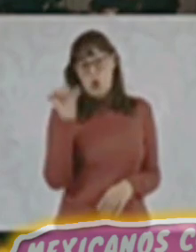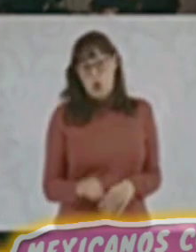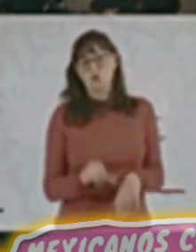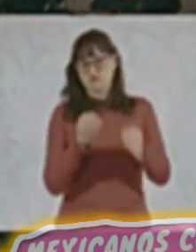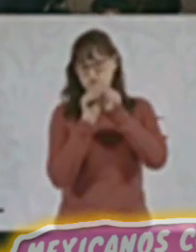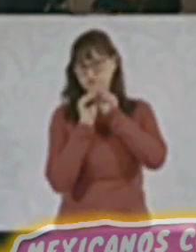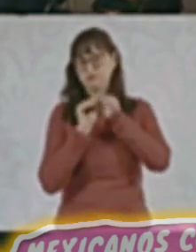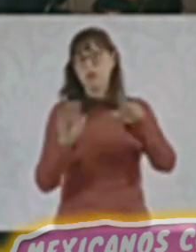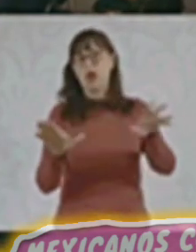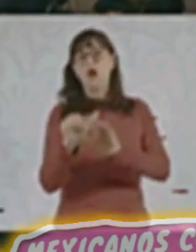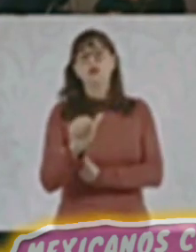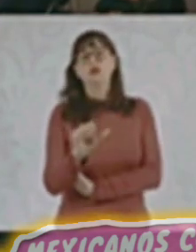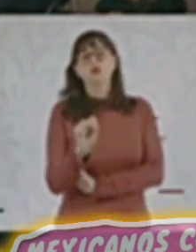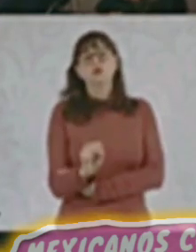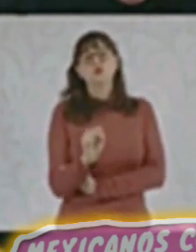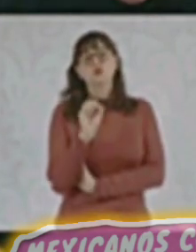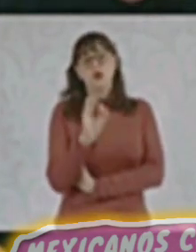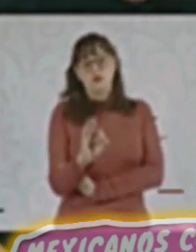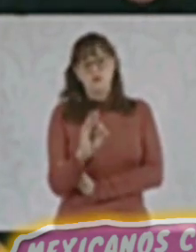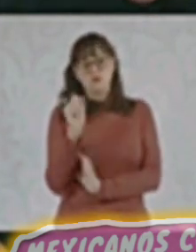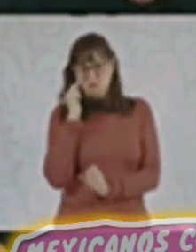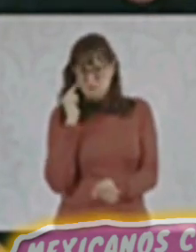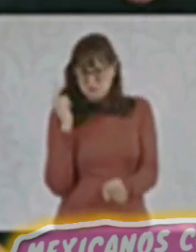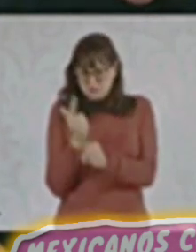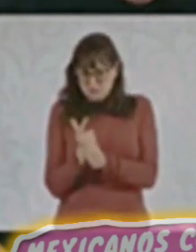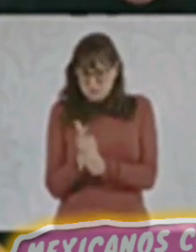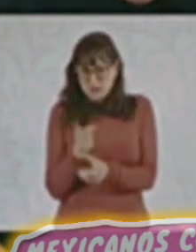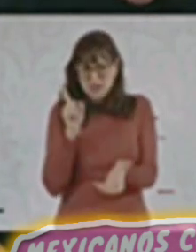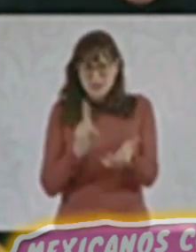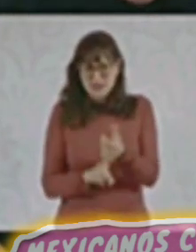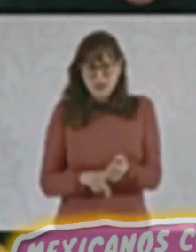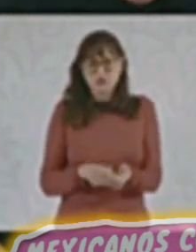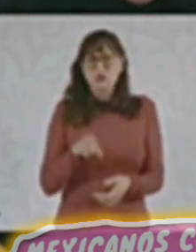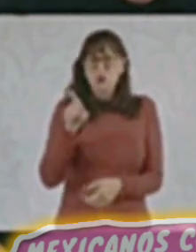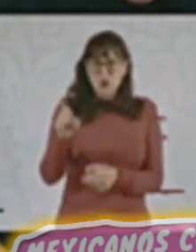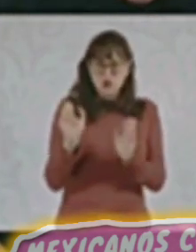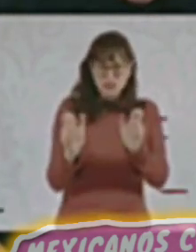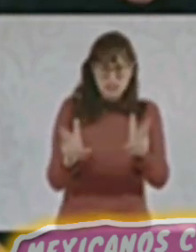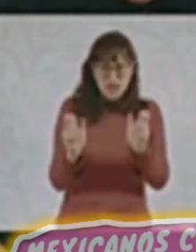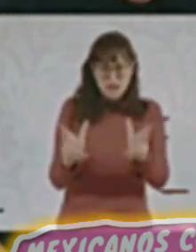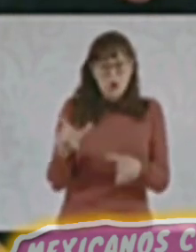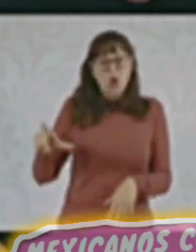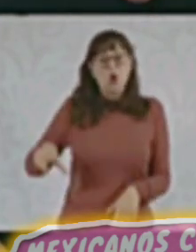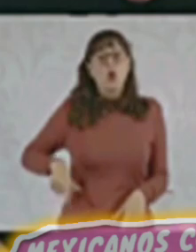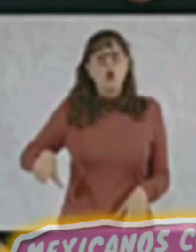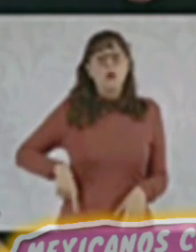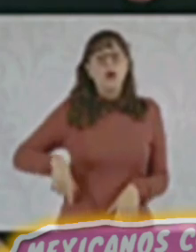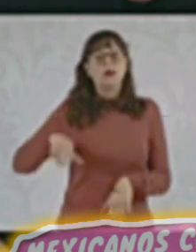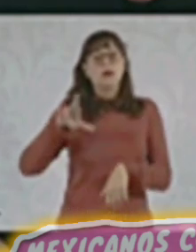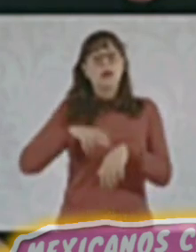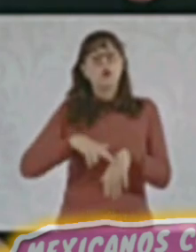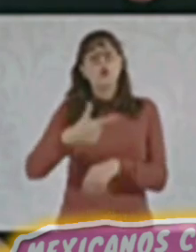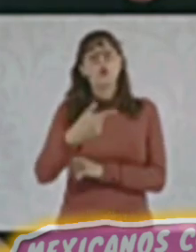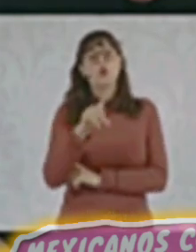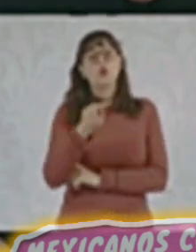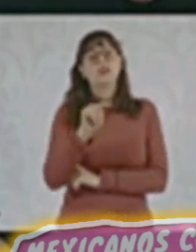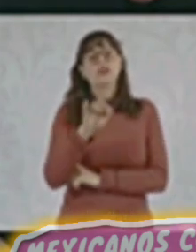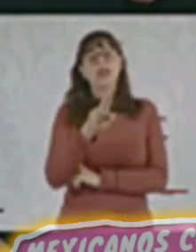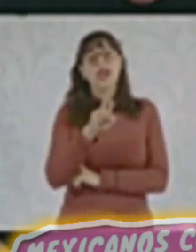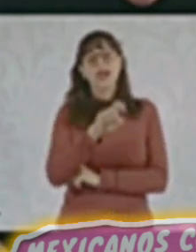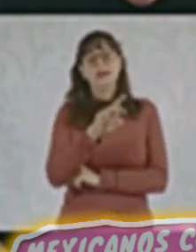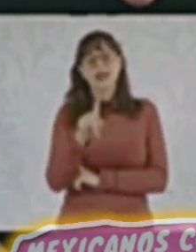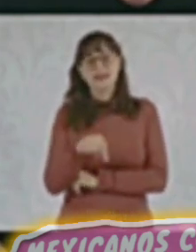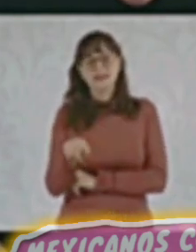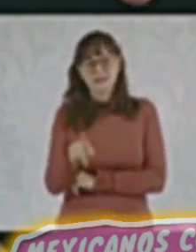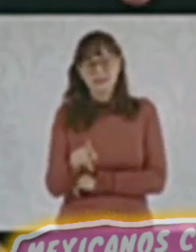Federación encontró malos manejos en el gobierno de Chiapas, del gobernador Rutilio Escandón, por